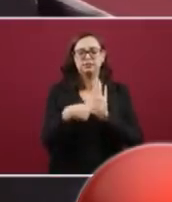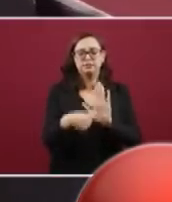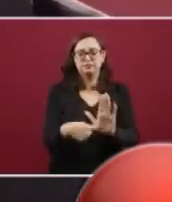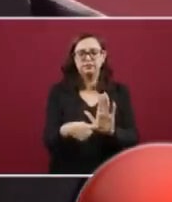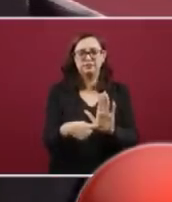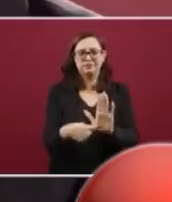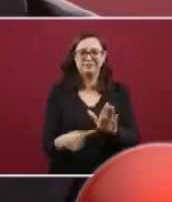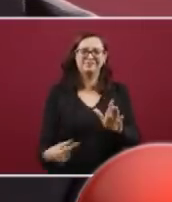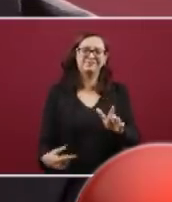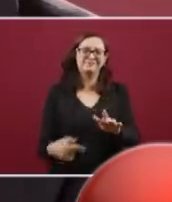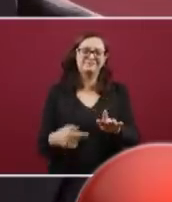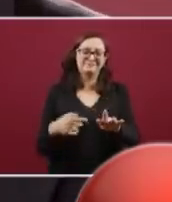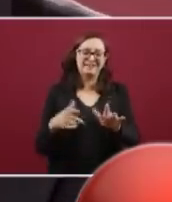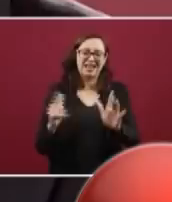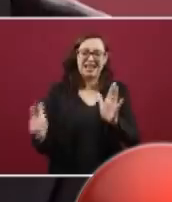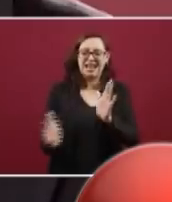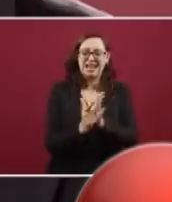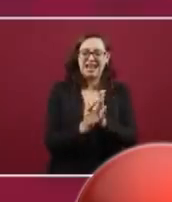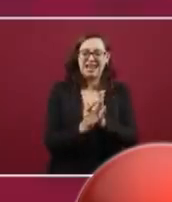la reforma